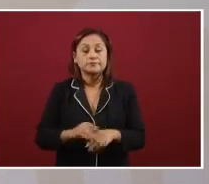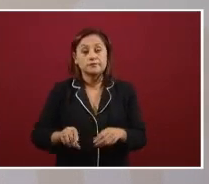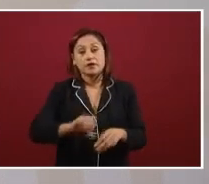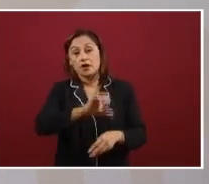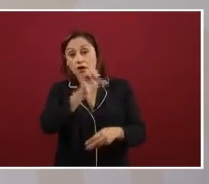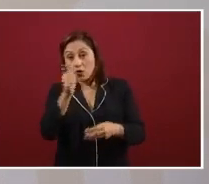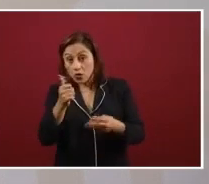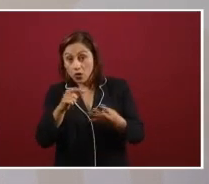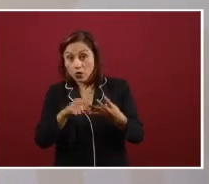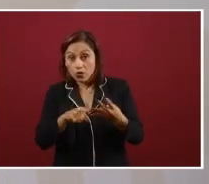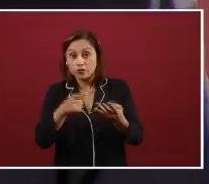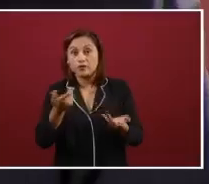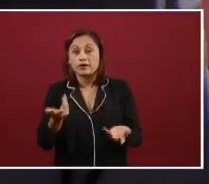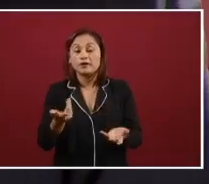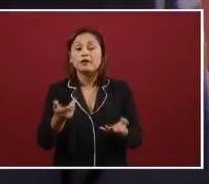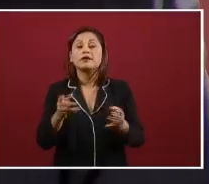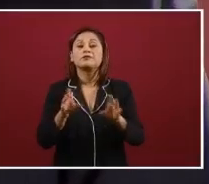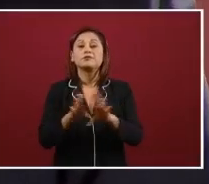los carros,